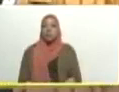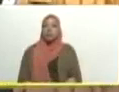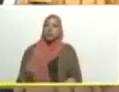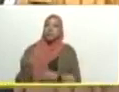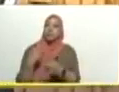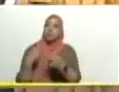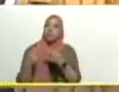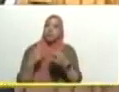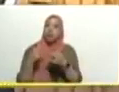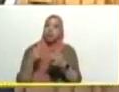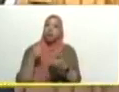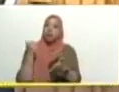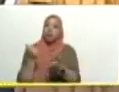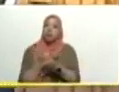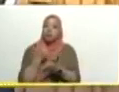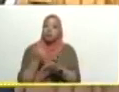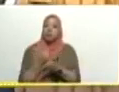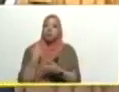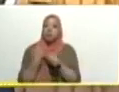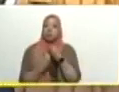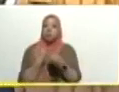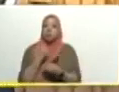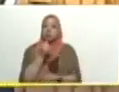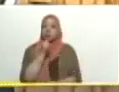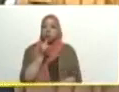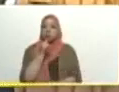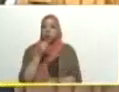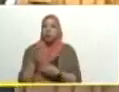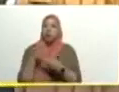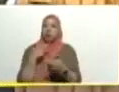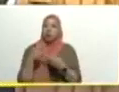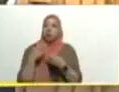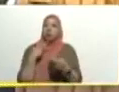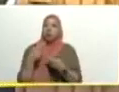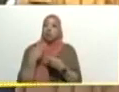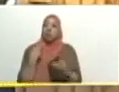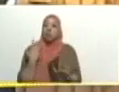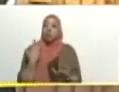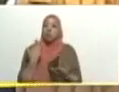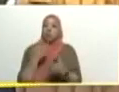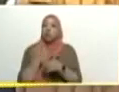relaciones ganar-ganar, en relaciones de beneficio compartido,